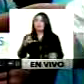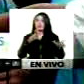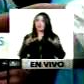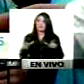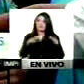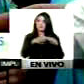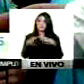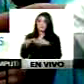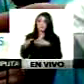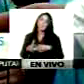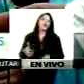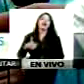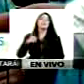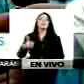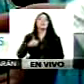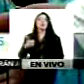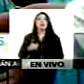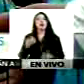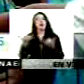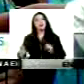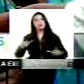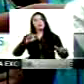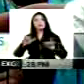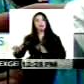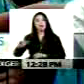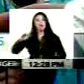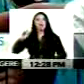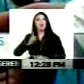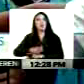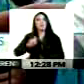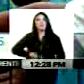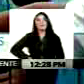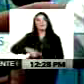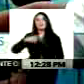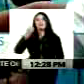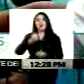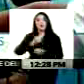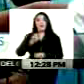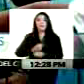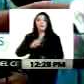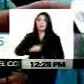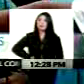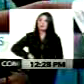para repasar que hemos cumplido la orden que dio el compatriota bolivariano, trabajador, presidente, comandante